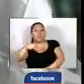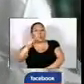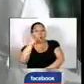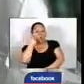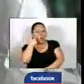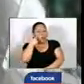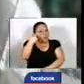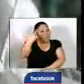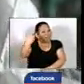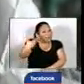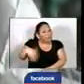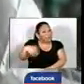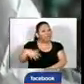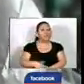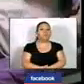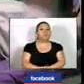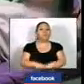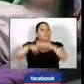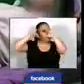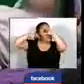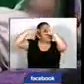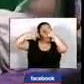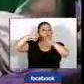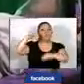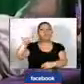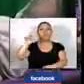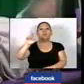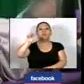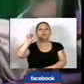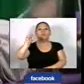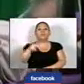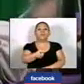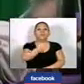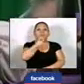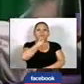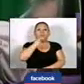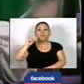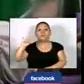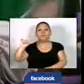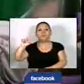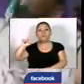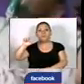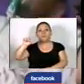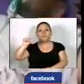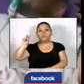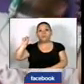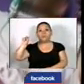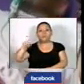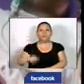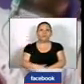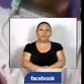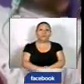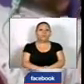estado crítico. Con imágenes de Juan Castellanos, Iliana Leiva, Noticiero Hechos.